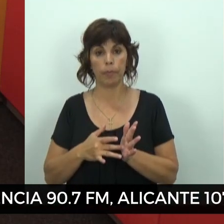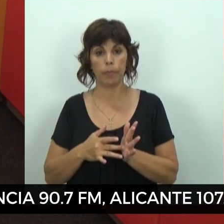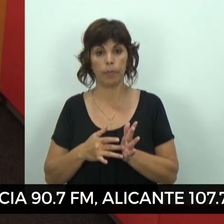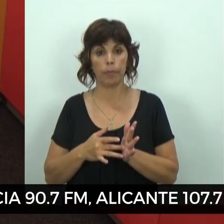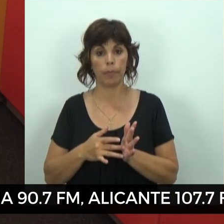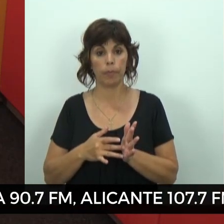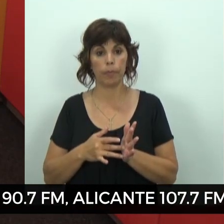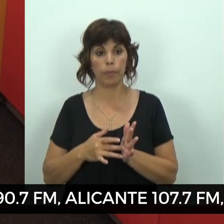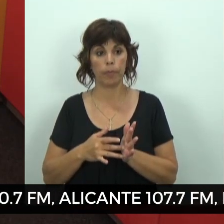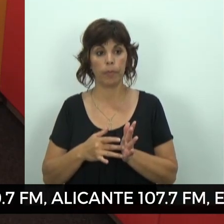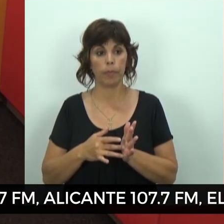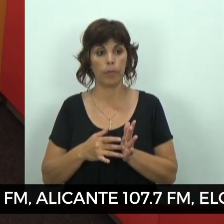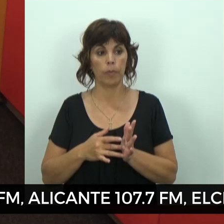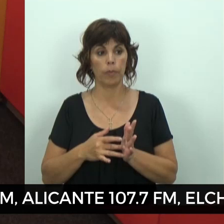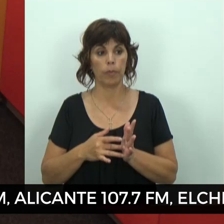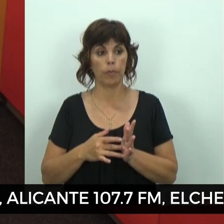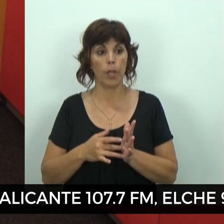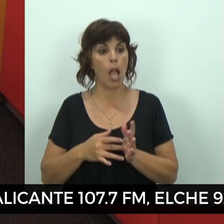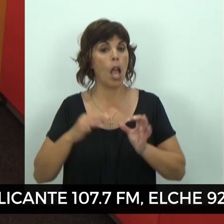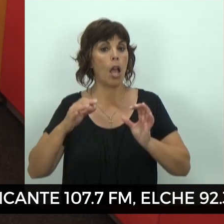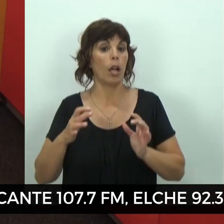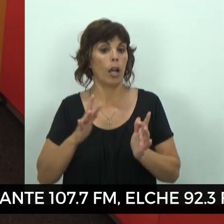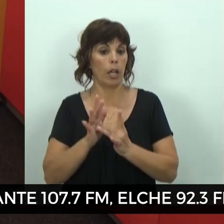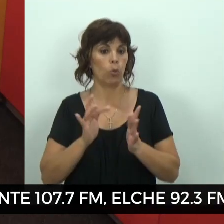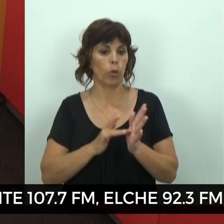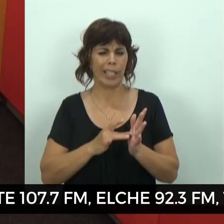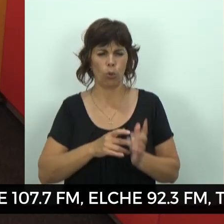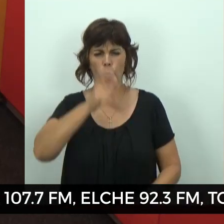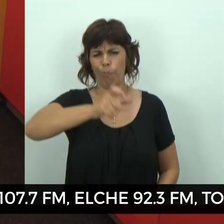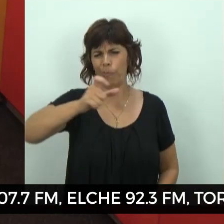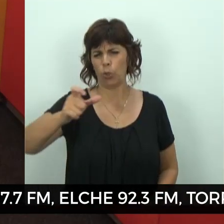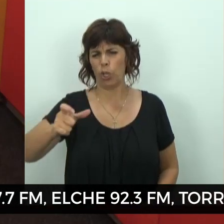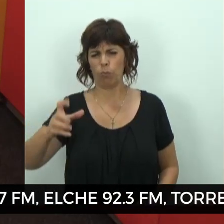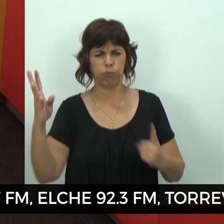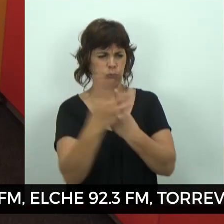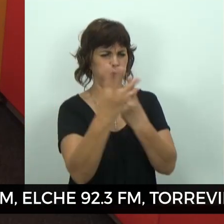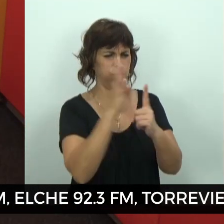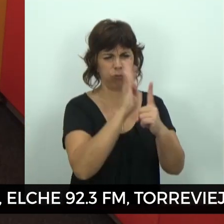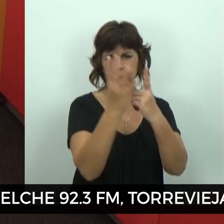se retiraba mucho tiempo para estar con su Padre, como Él le llamó.